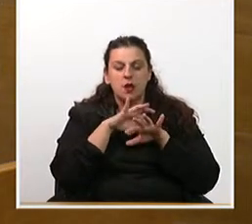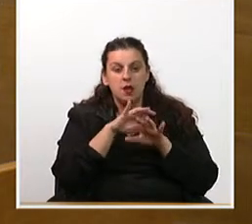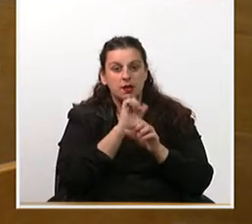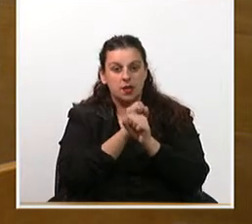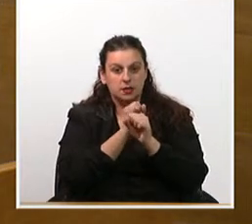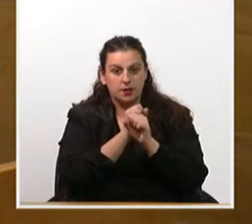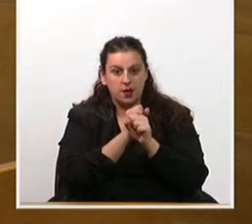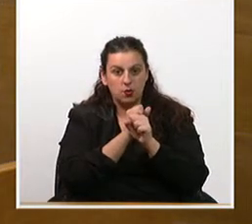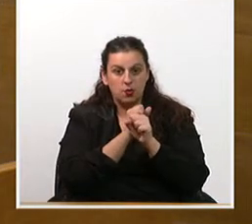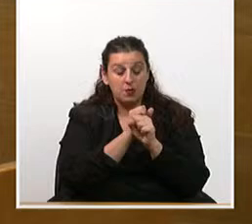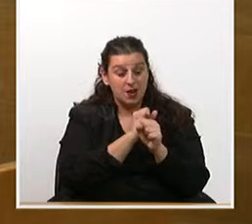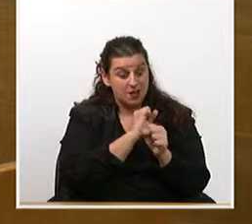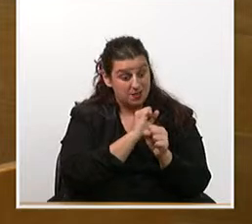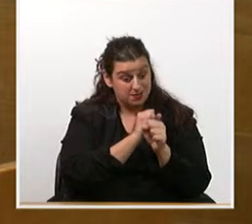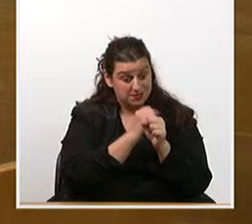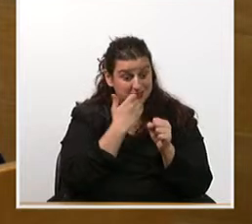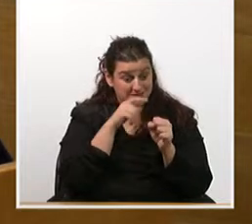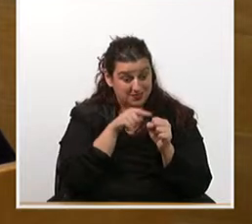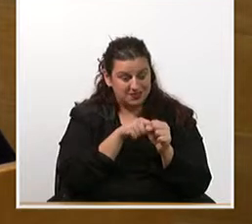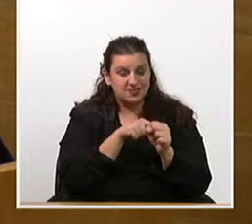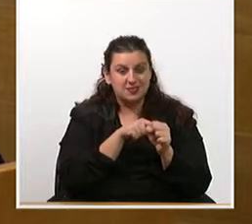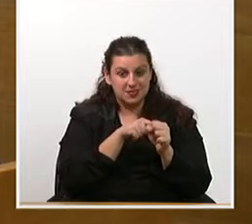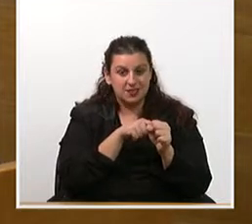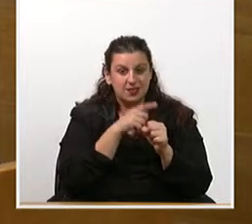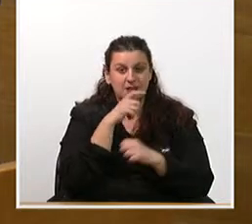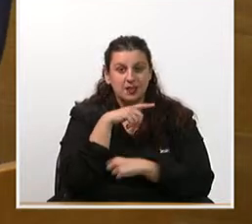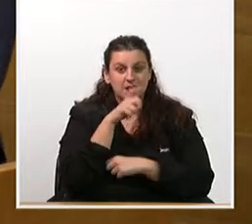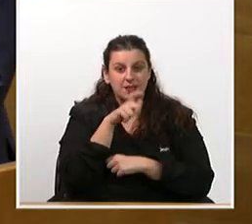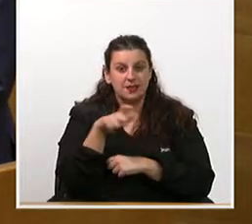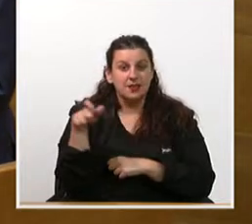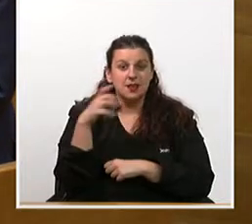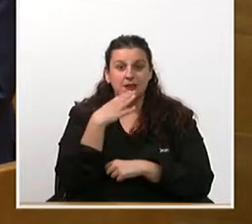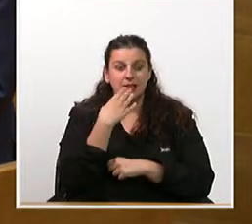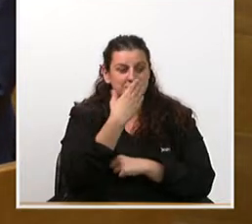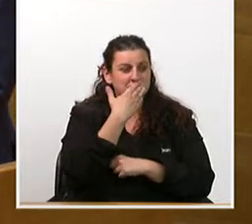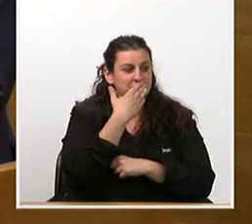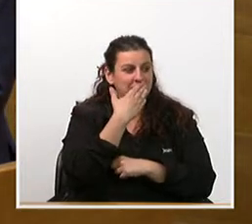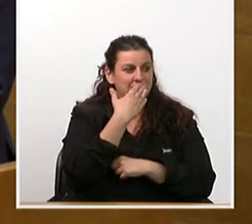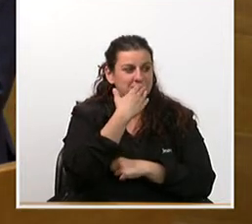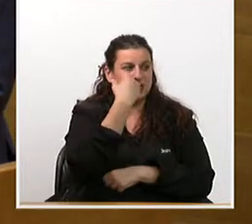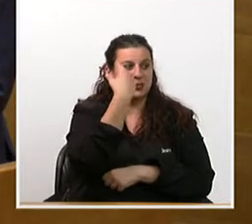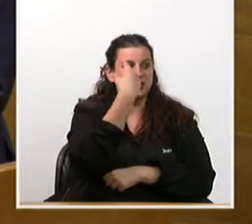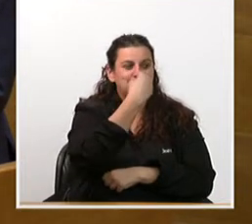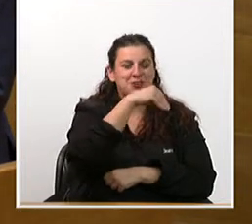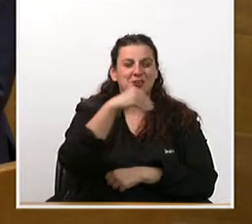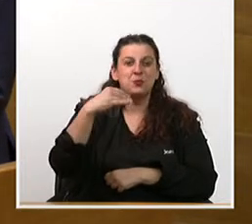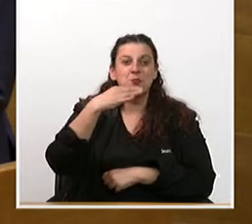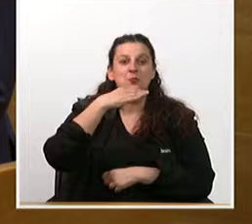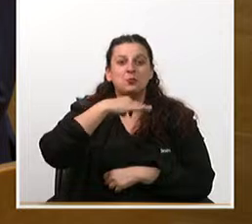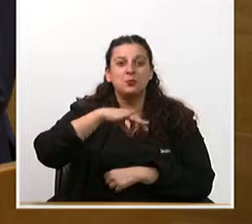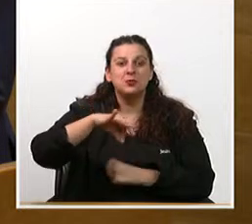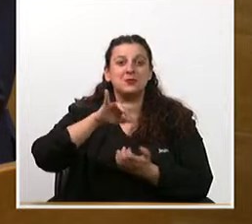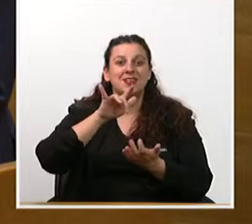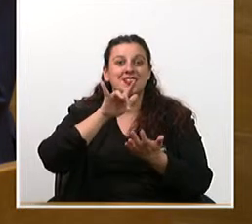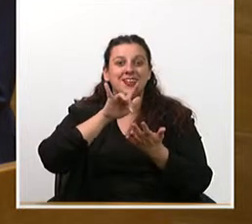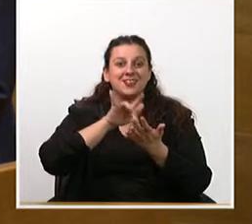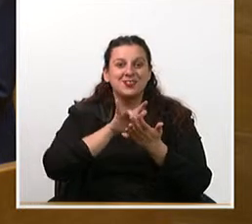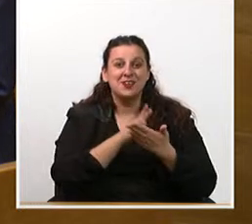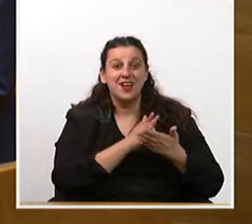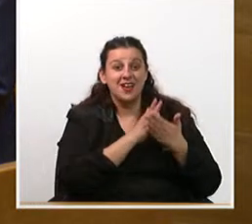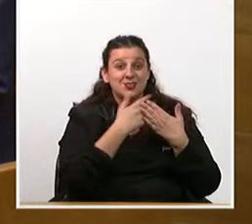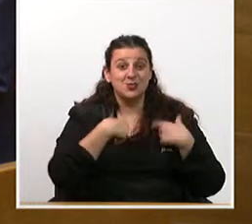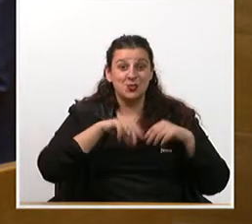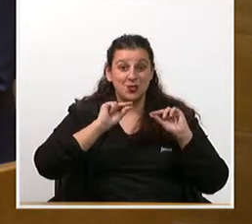este modo nuestros tengan la posibilidad de que a la hora de terminar sus estudios